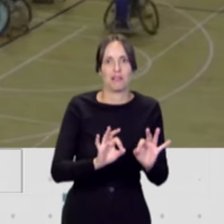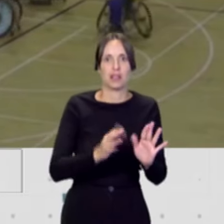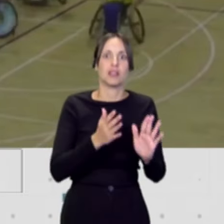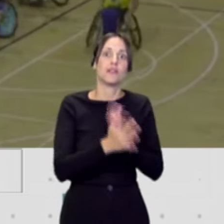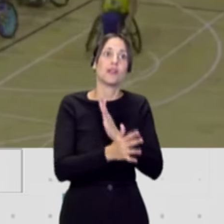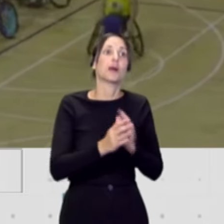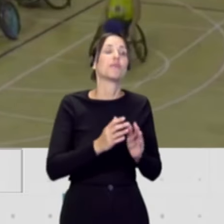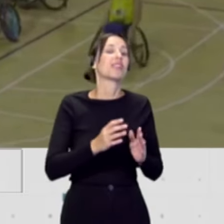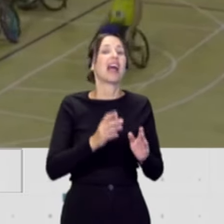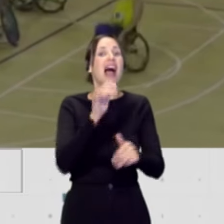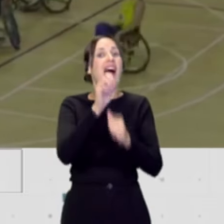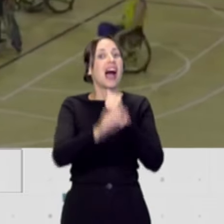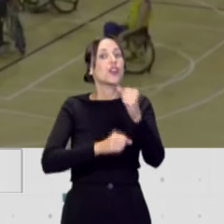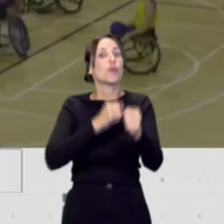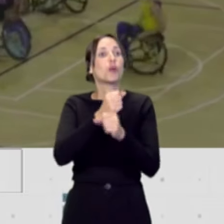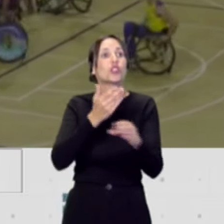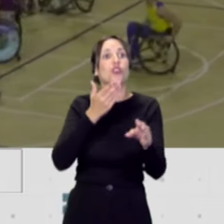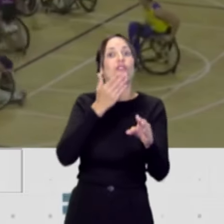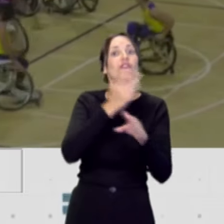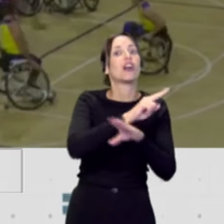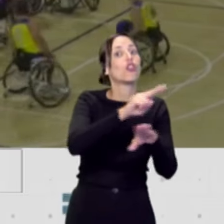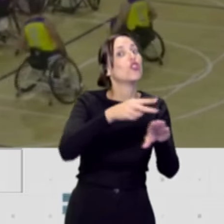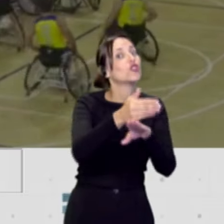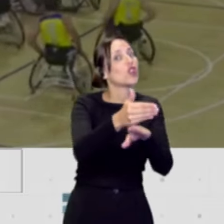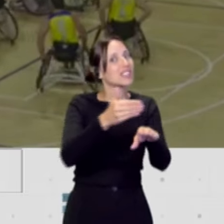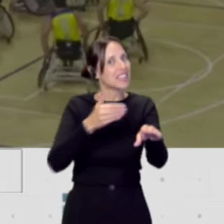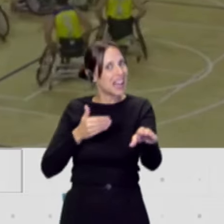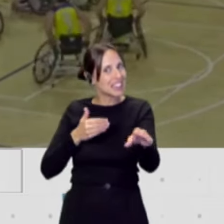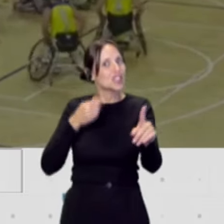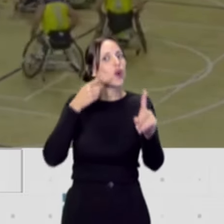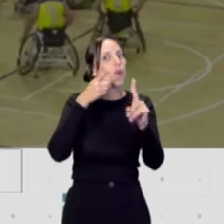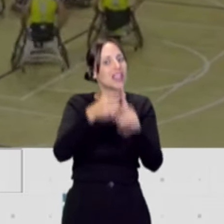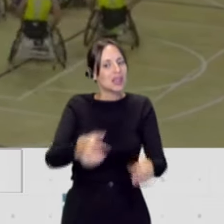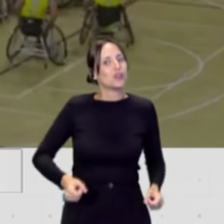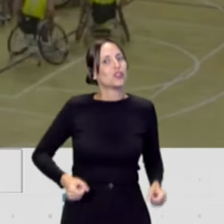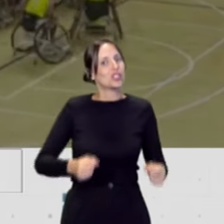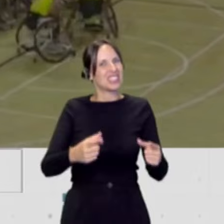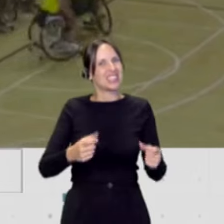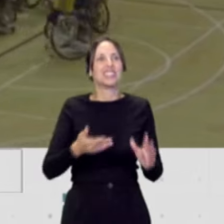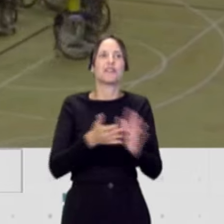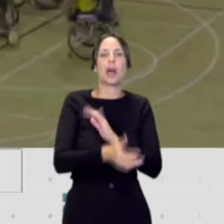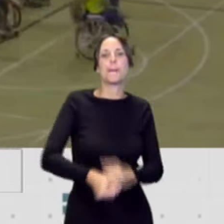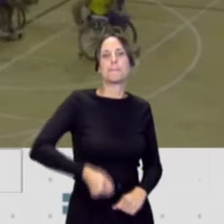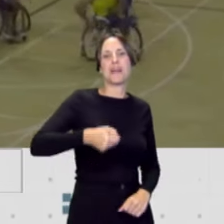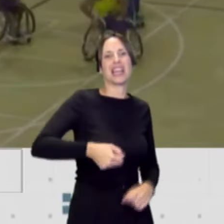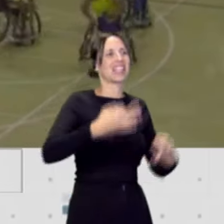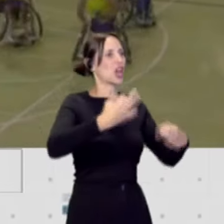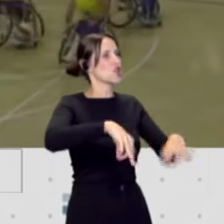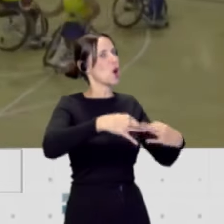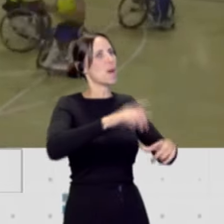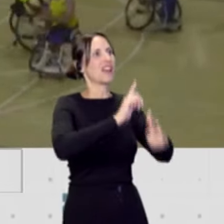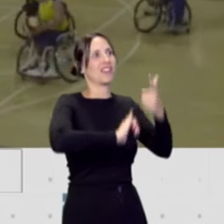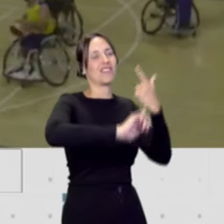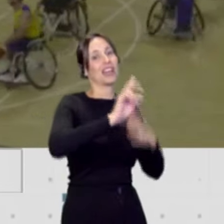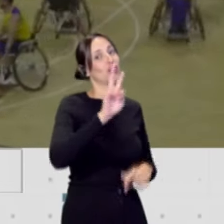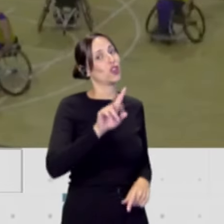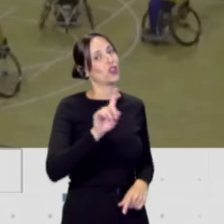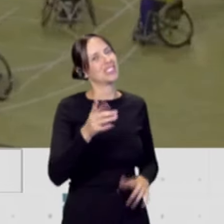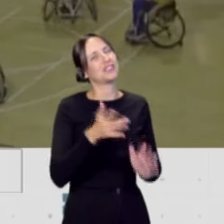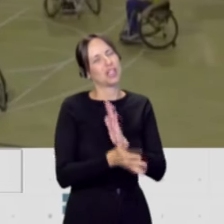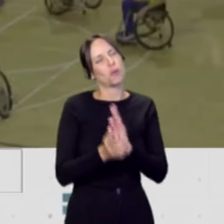antes en el aeropuerto, o sea, tiene un trámite no normal cuando llevamos una maleta de viaje, ¿no? Es un poquito complicado, pero bueno,